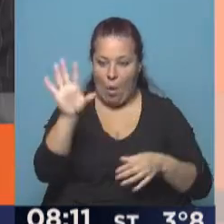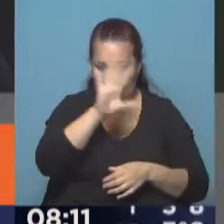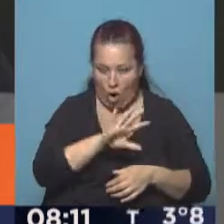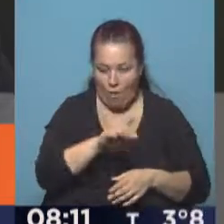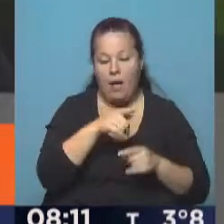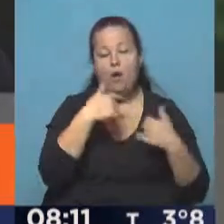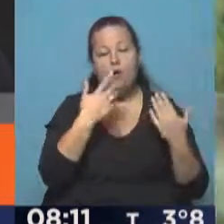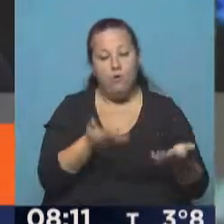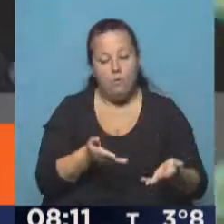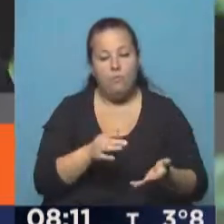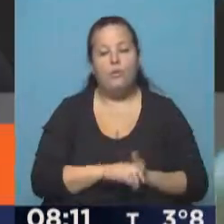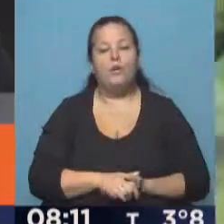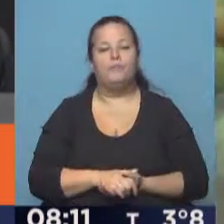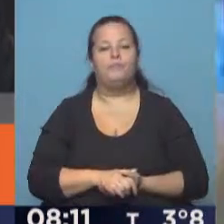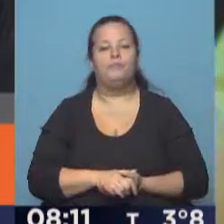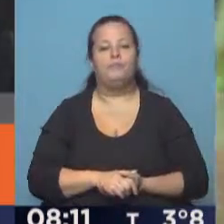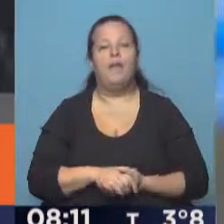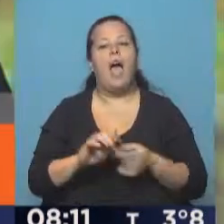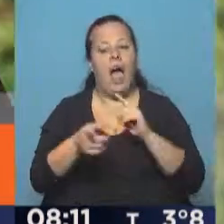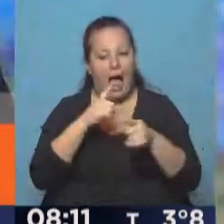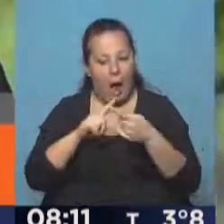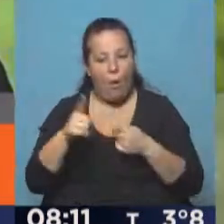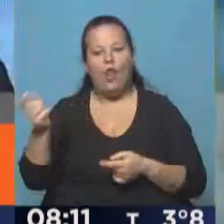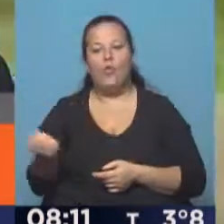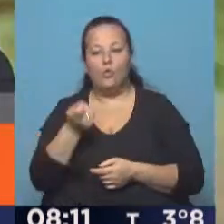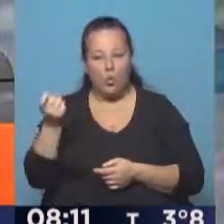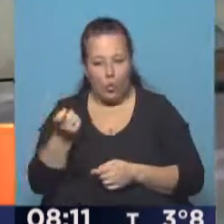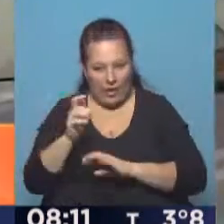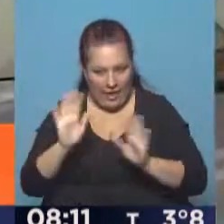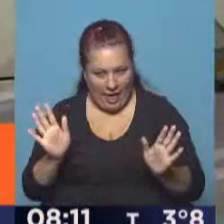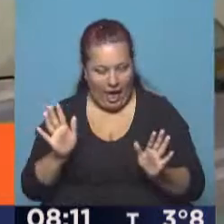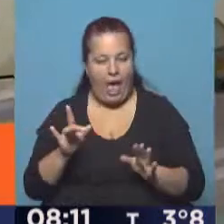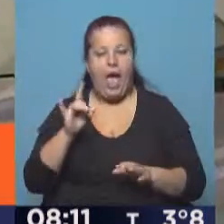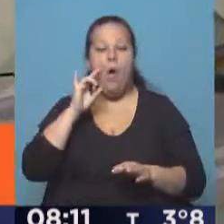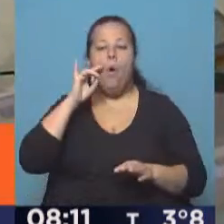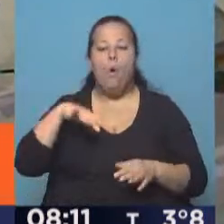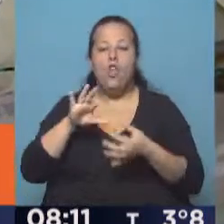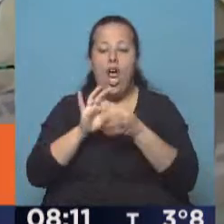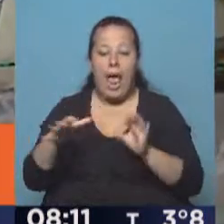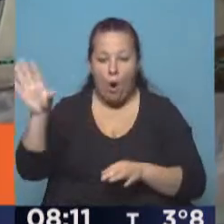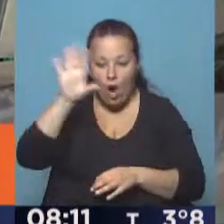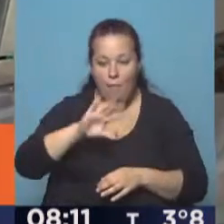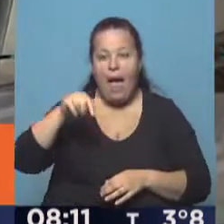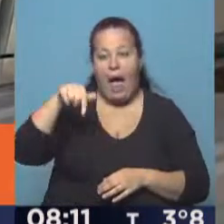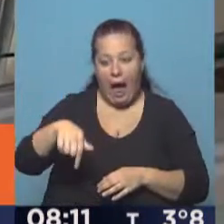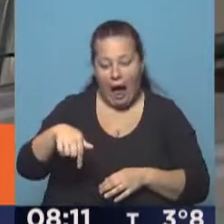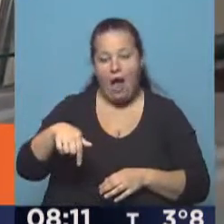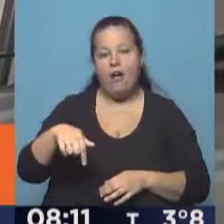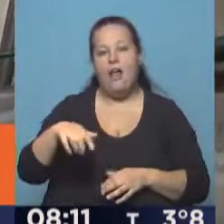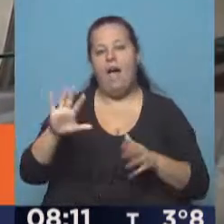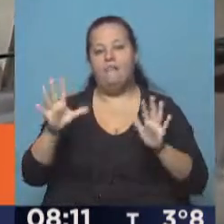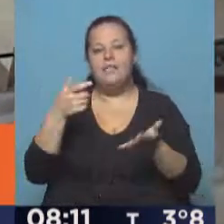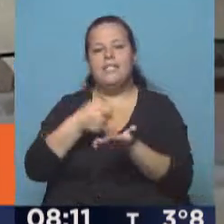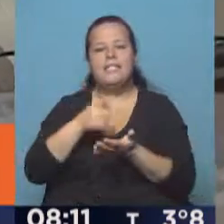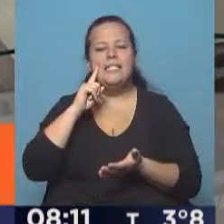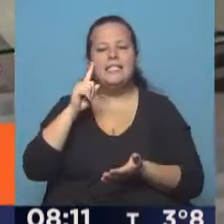por eso tienen el acuerdo con Turquía, ¿no? La Unión Europea ahora está pagando más o menos